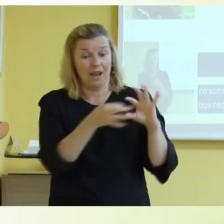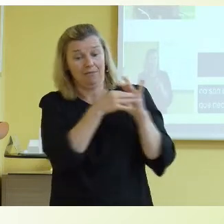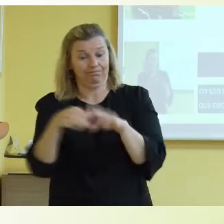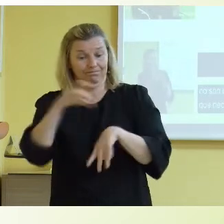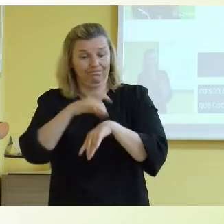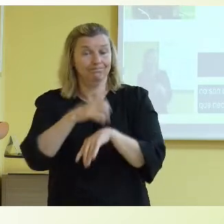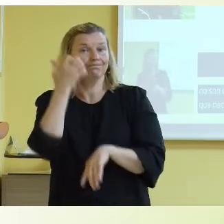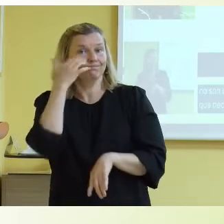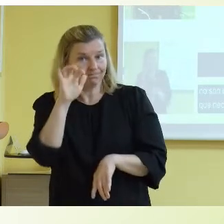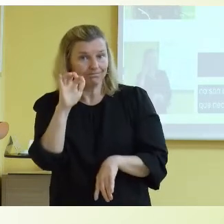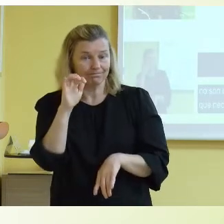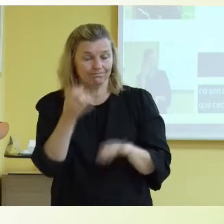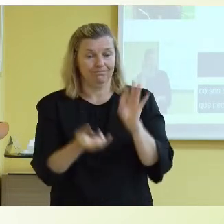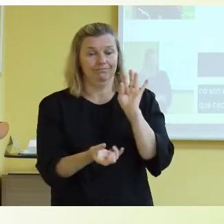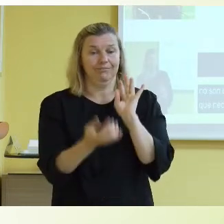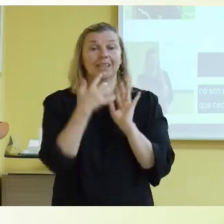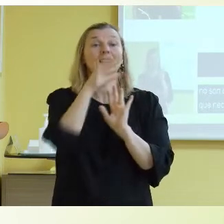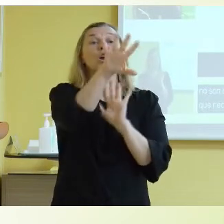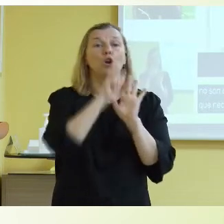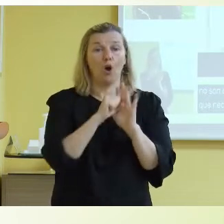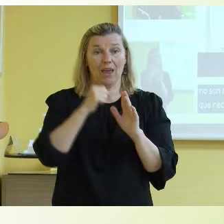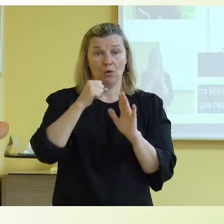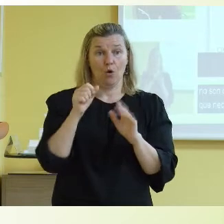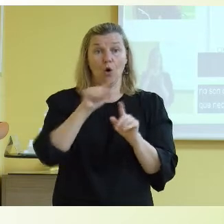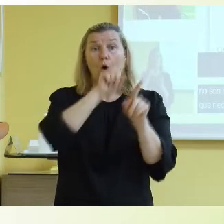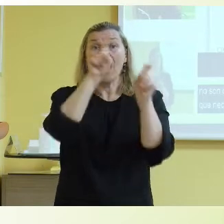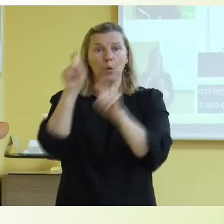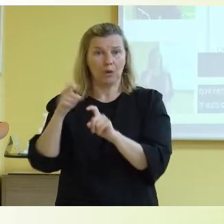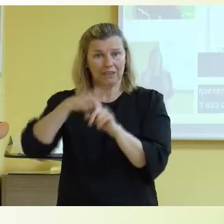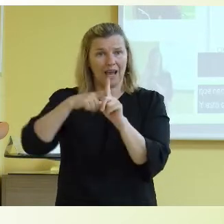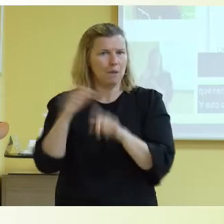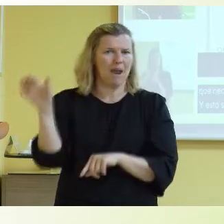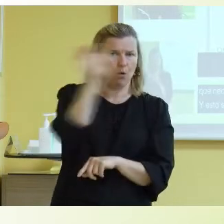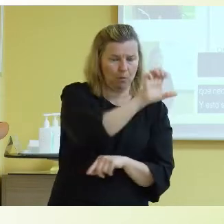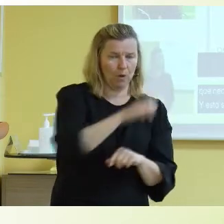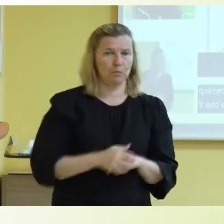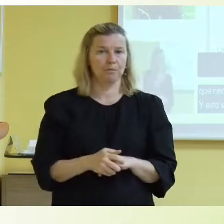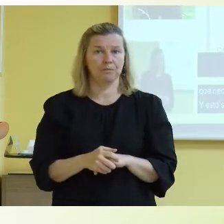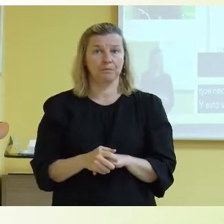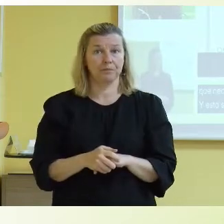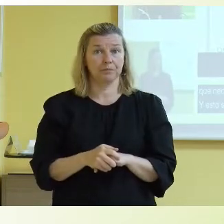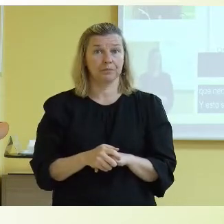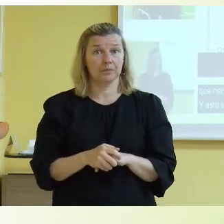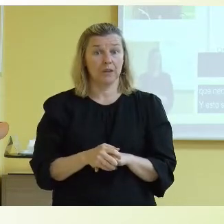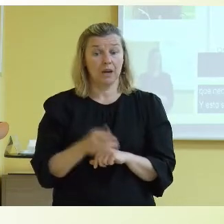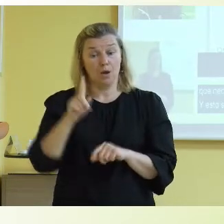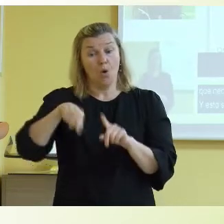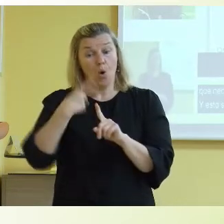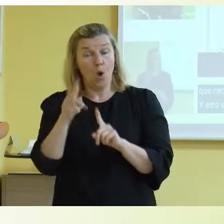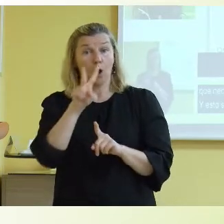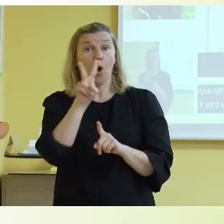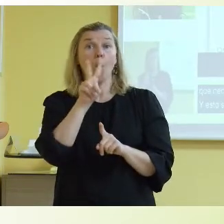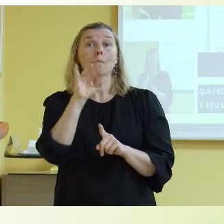raras y sacadas de las encuestas de Eurordis a nivel europeo. En paralelo a esto, que me imagino que luego Virginia contará